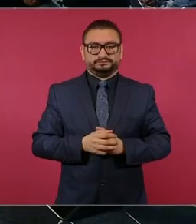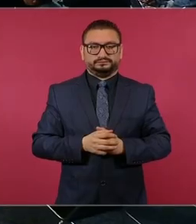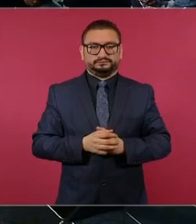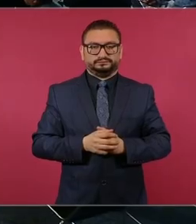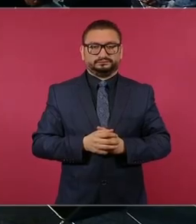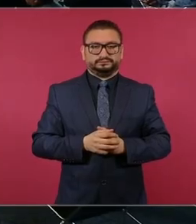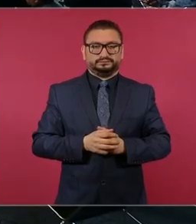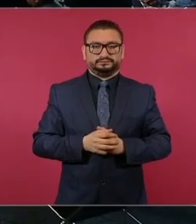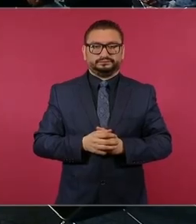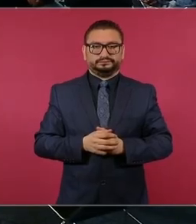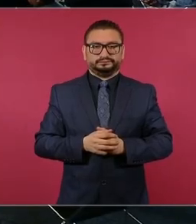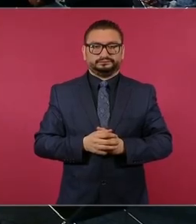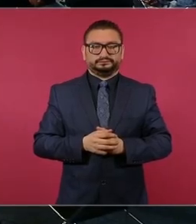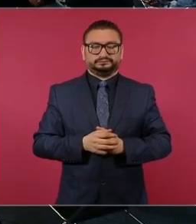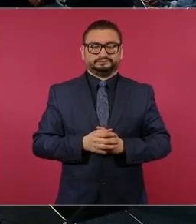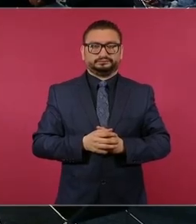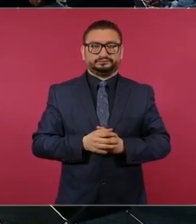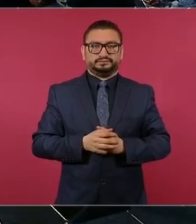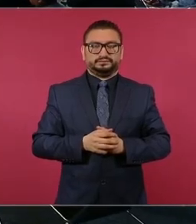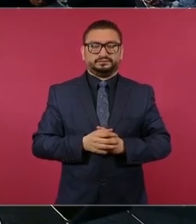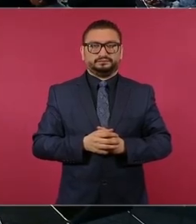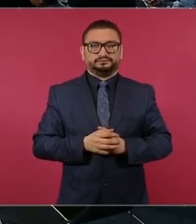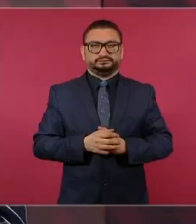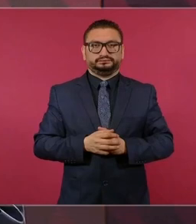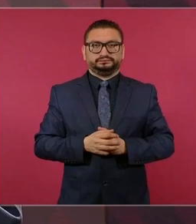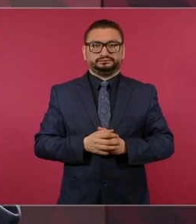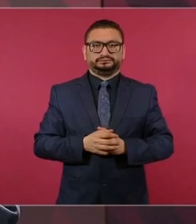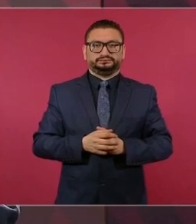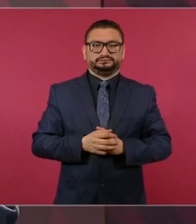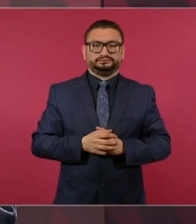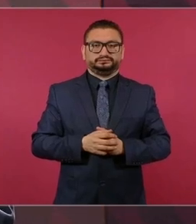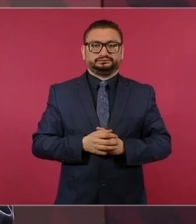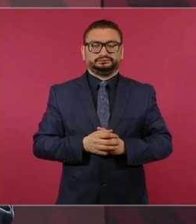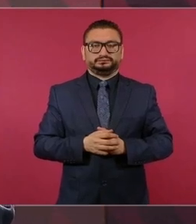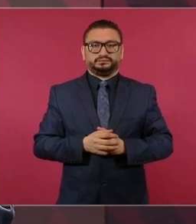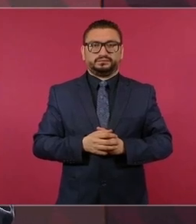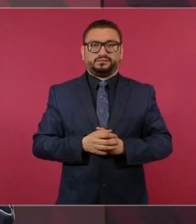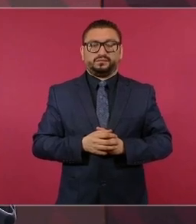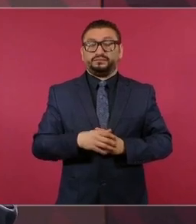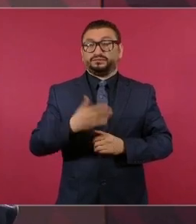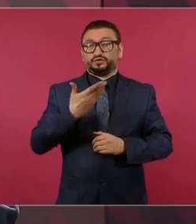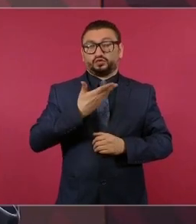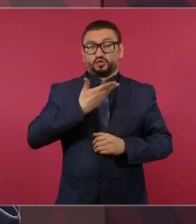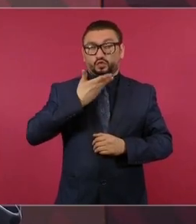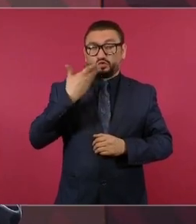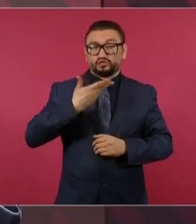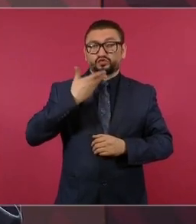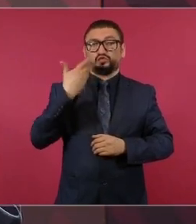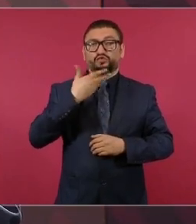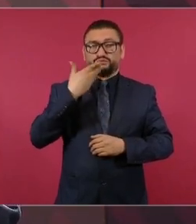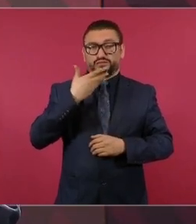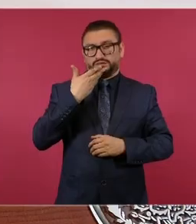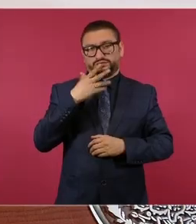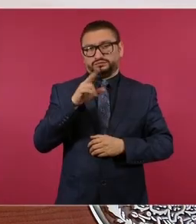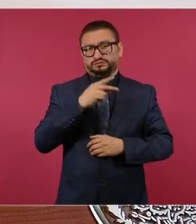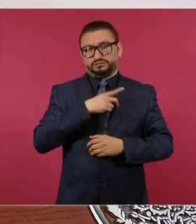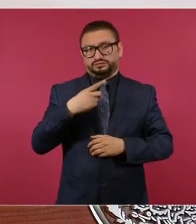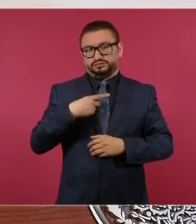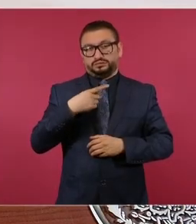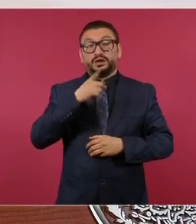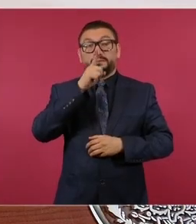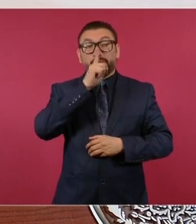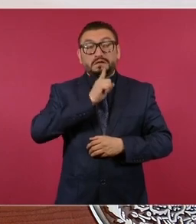El que no se vuelva una costumbre, un hábito, el